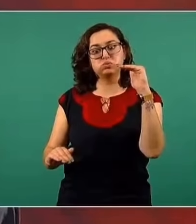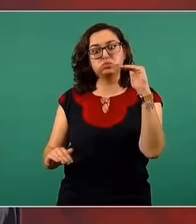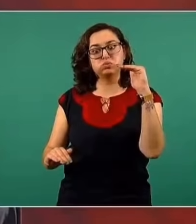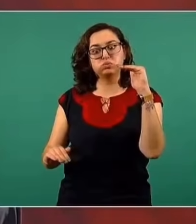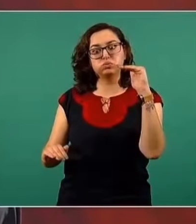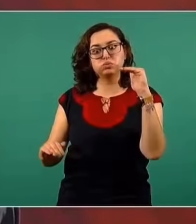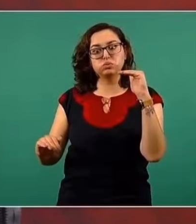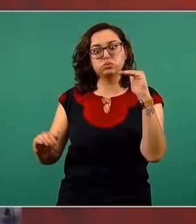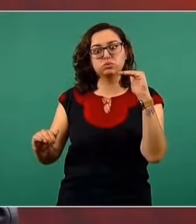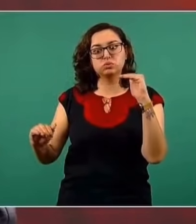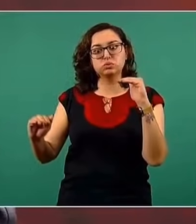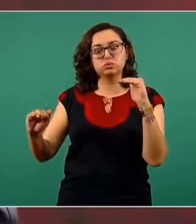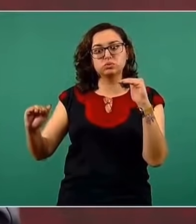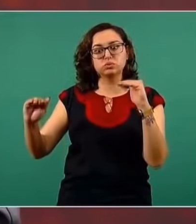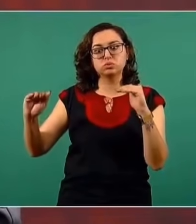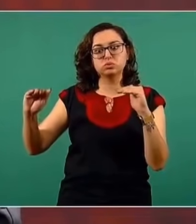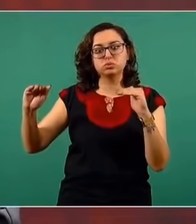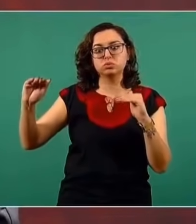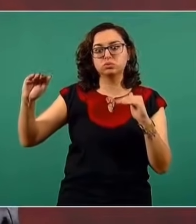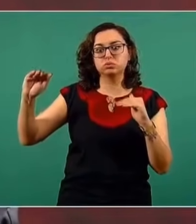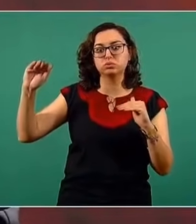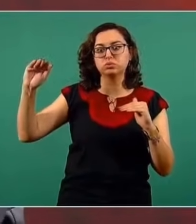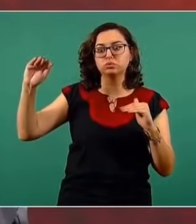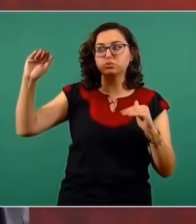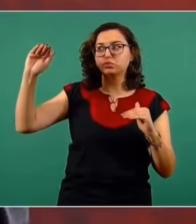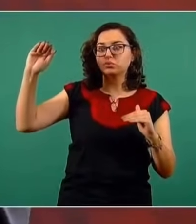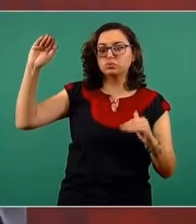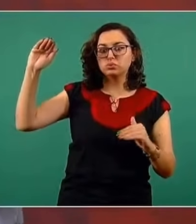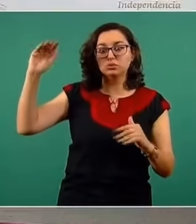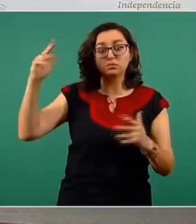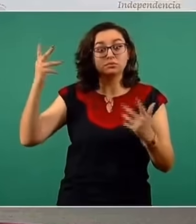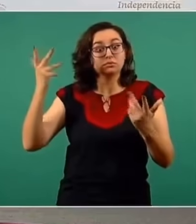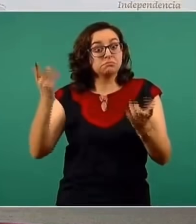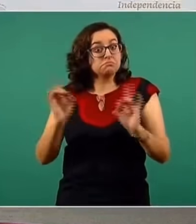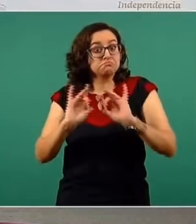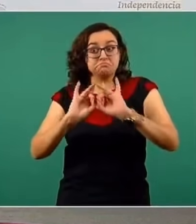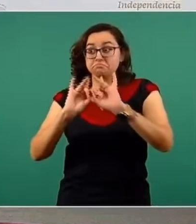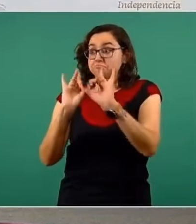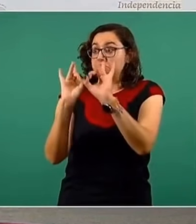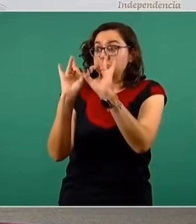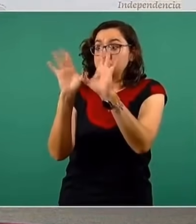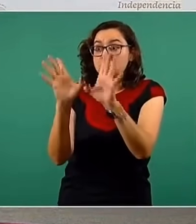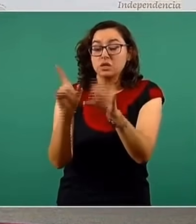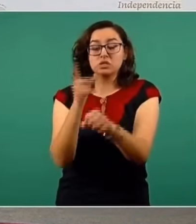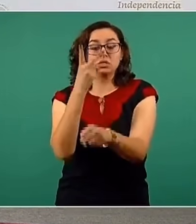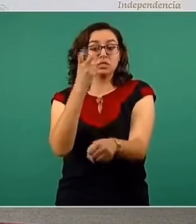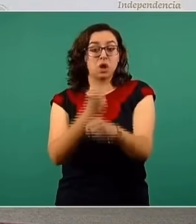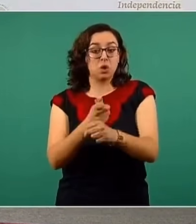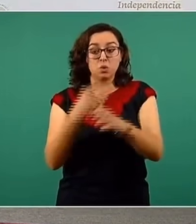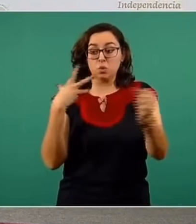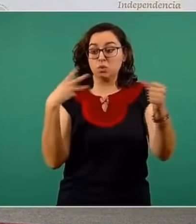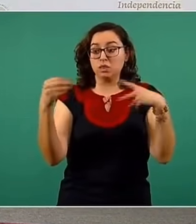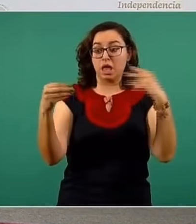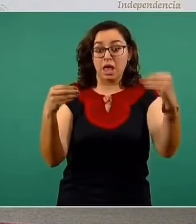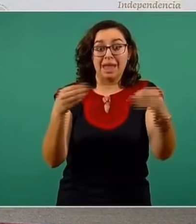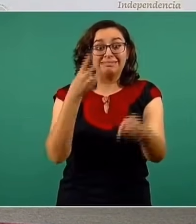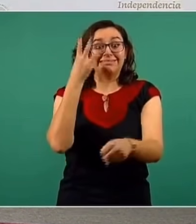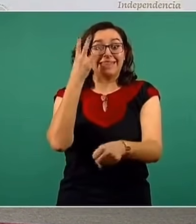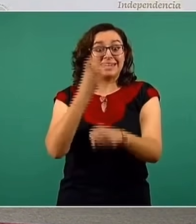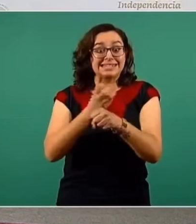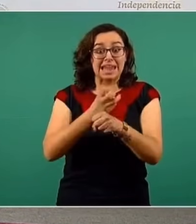cantidad de casos. Algunos fueron en su segunda ola, otros en su tercera ola, otros incluso en su cuarta ola.